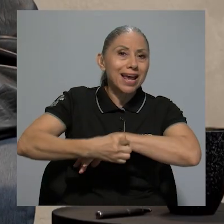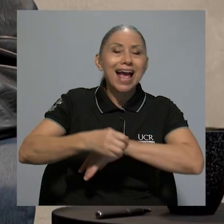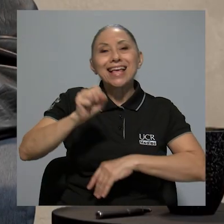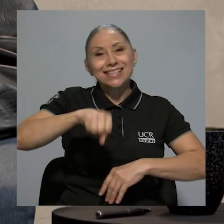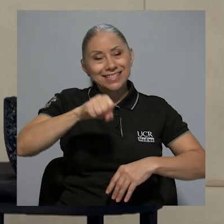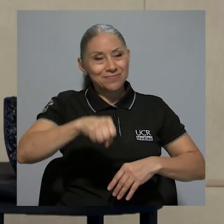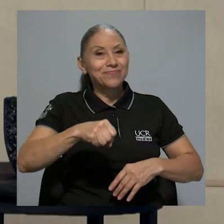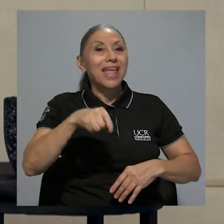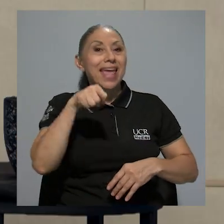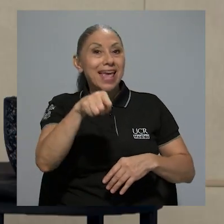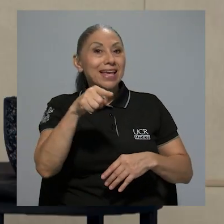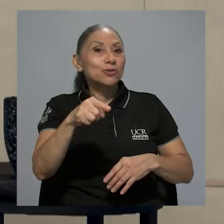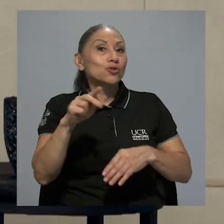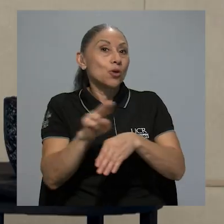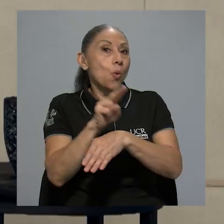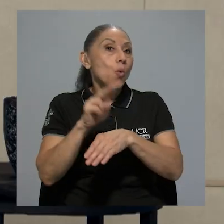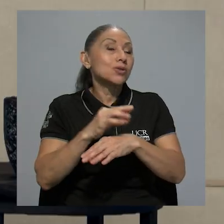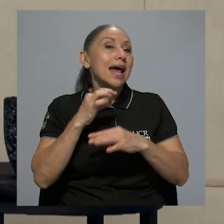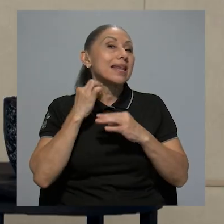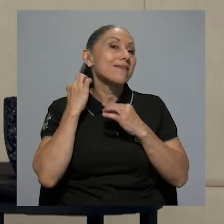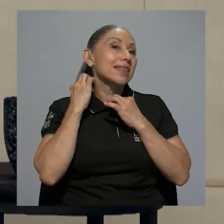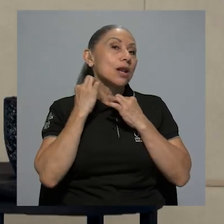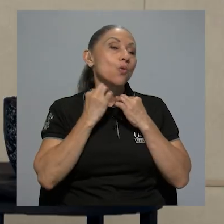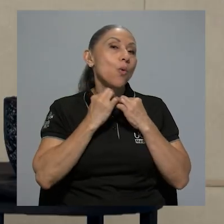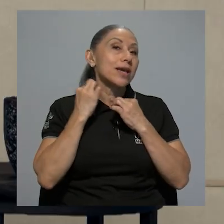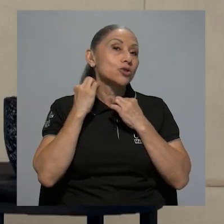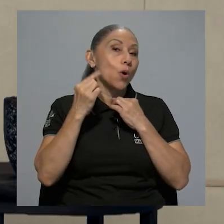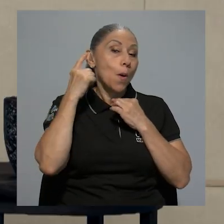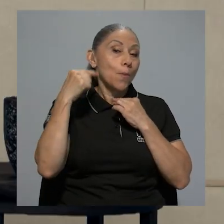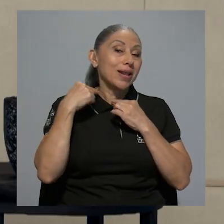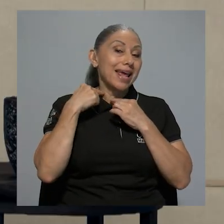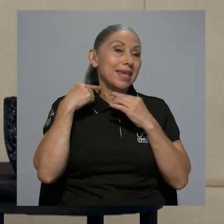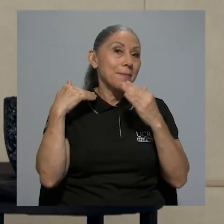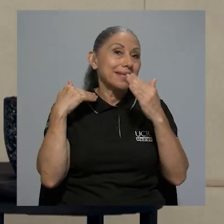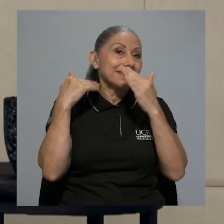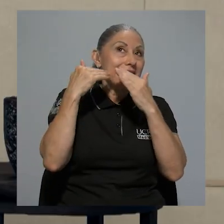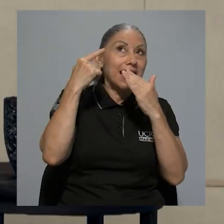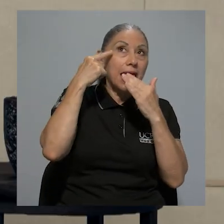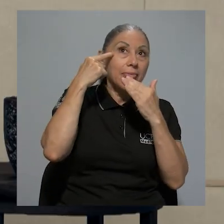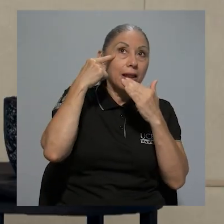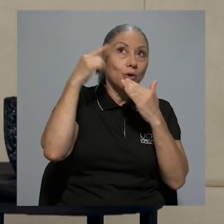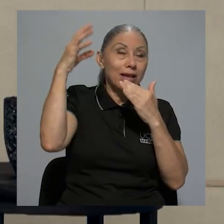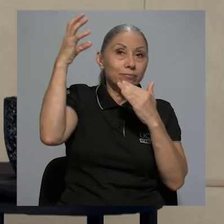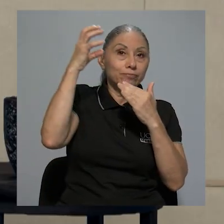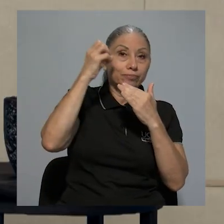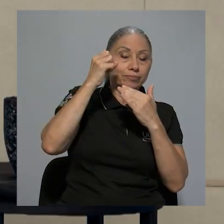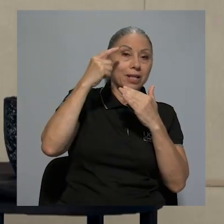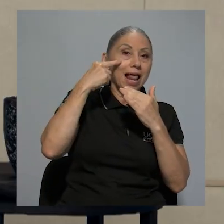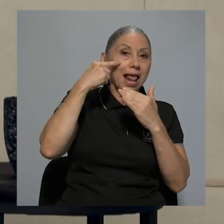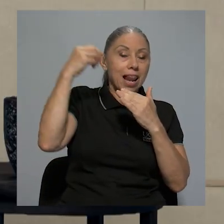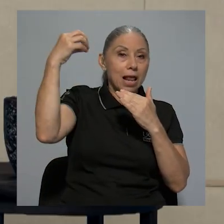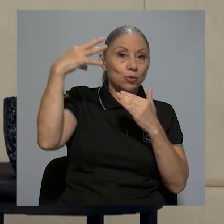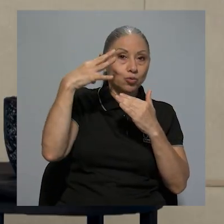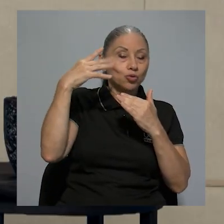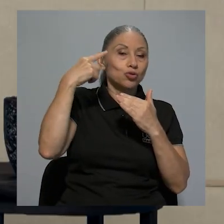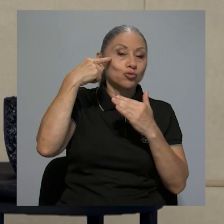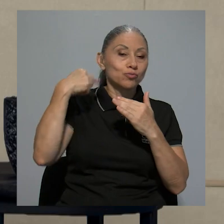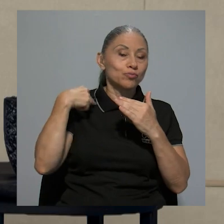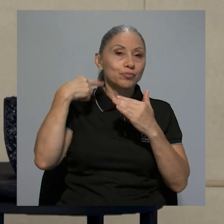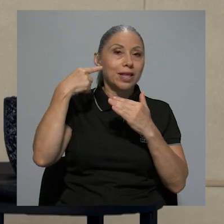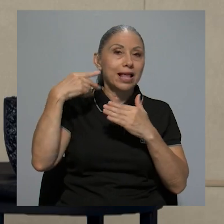básicamente se ponía a nivel del el cuello porque es lo que está más cerca, básicamente, de lo que podamos recibir en los ojos.